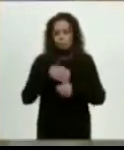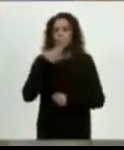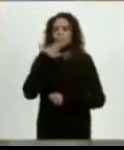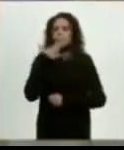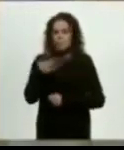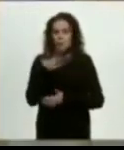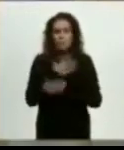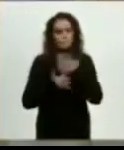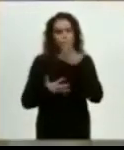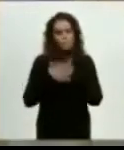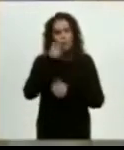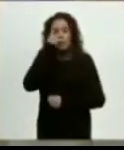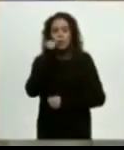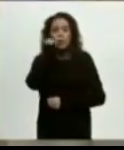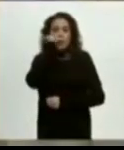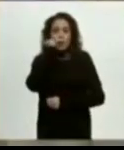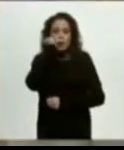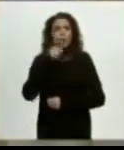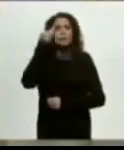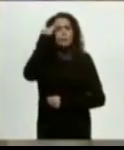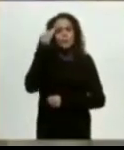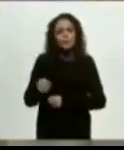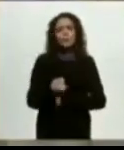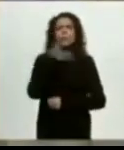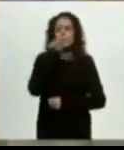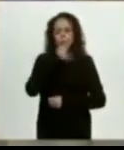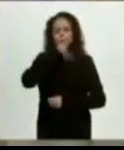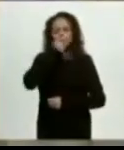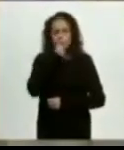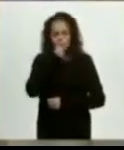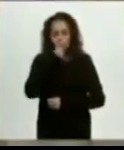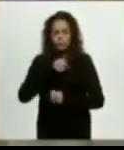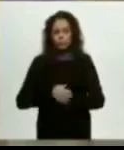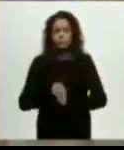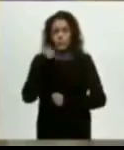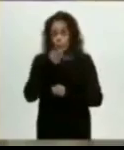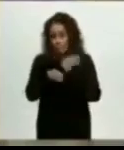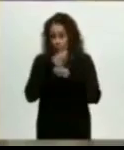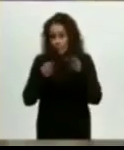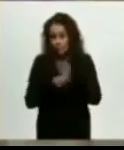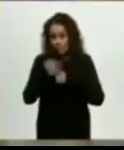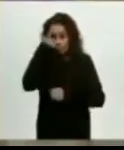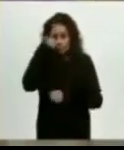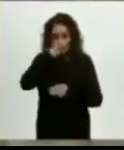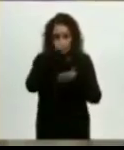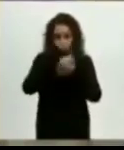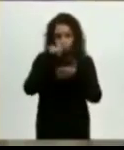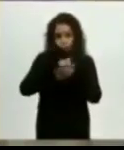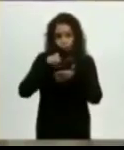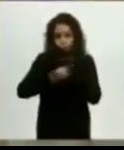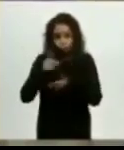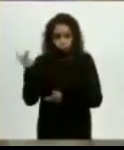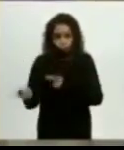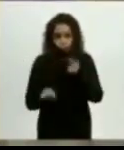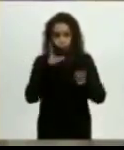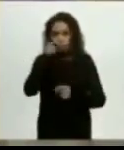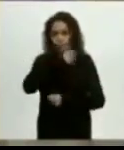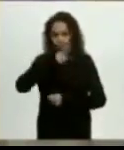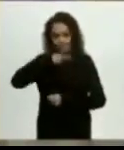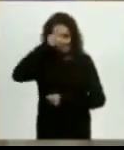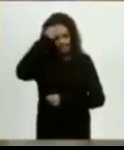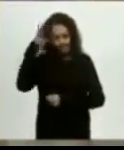jabón durante 20 segundos. Y no olvides tus materiales para anotar las preguntas